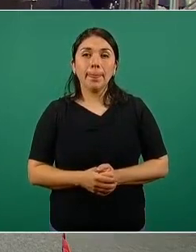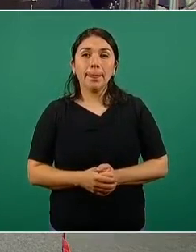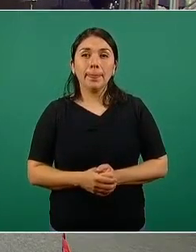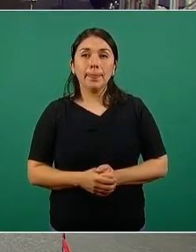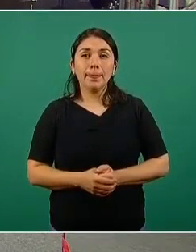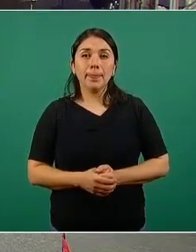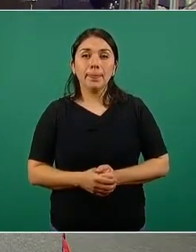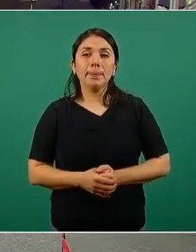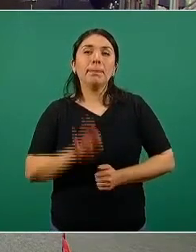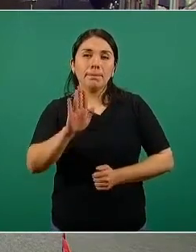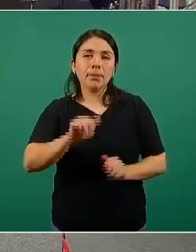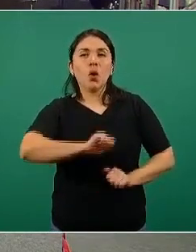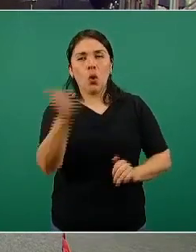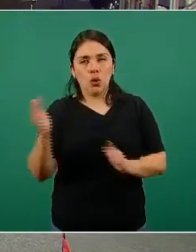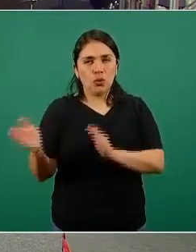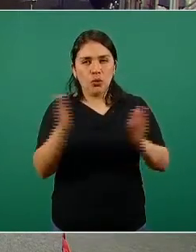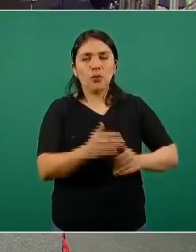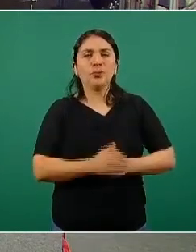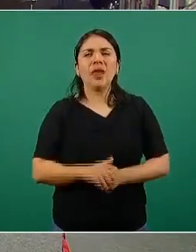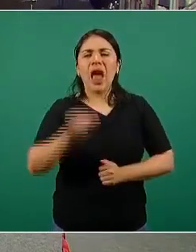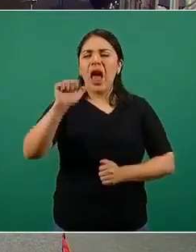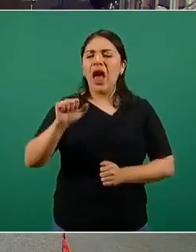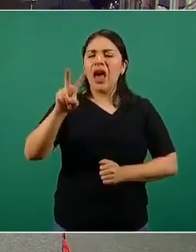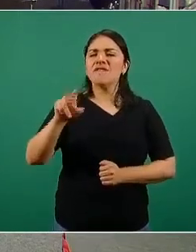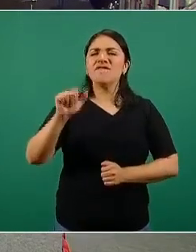voy a hablar ahora del aval ciudadano.